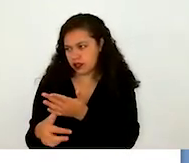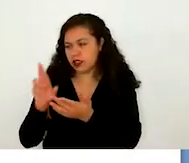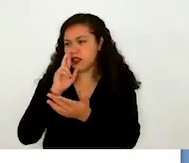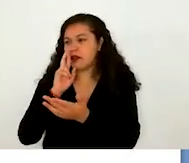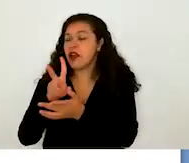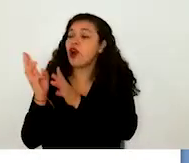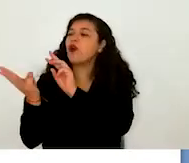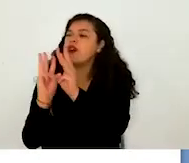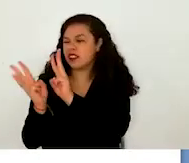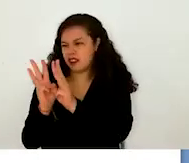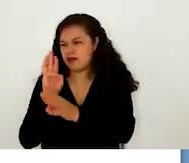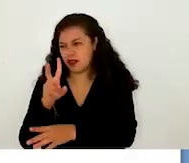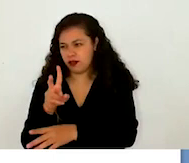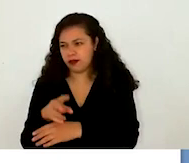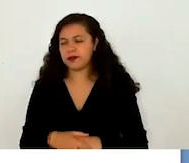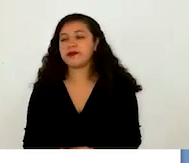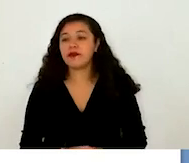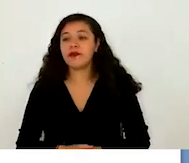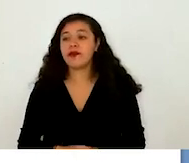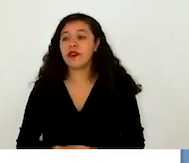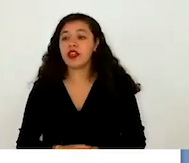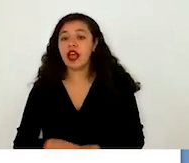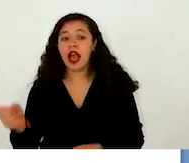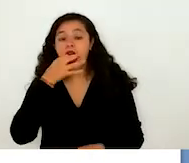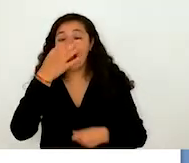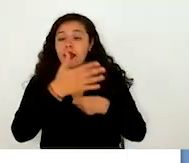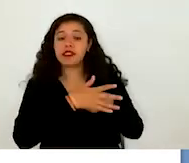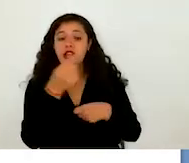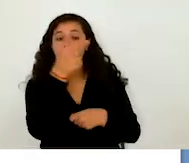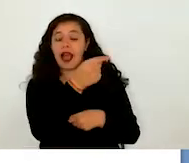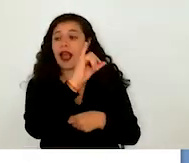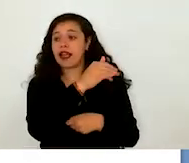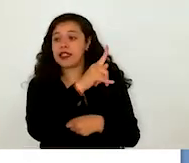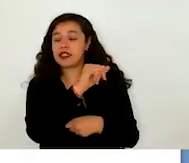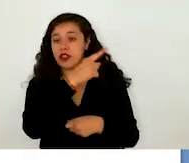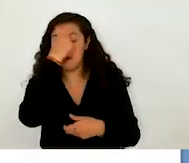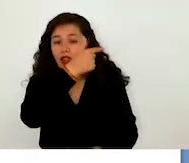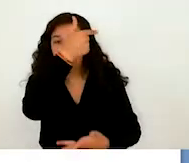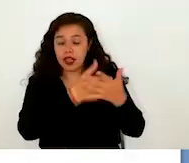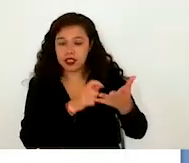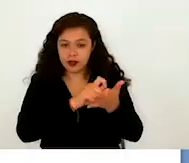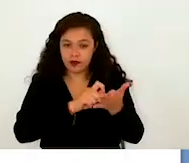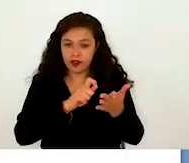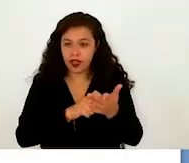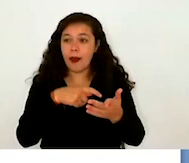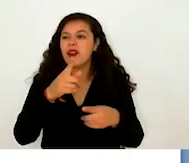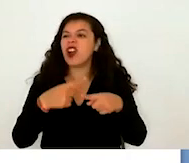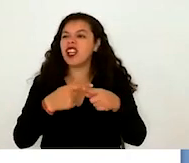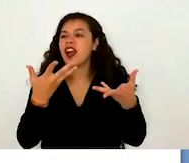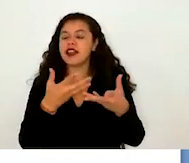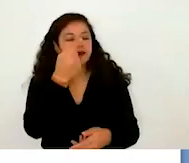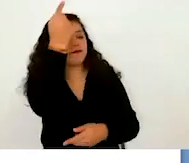de watts a jacinto para que le lo apuntara en la lista que tiene jerónimo